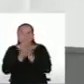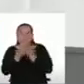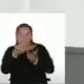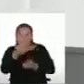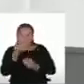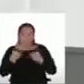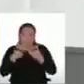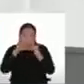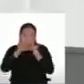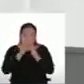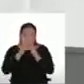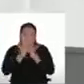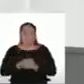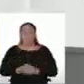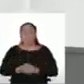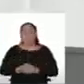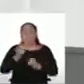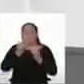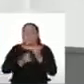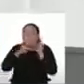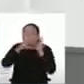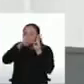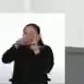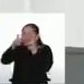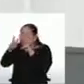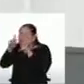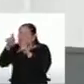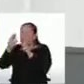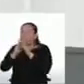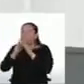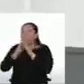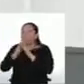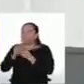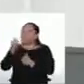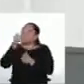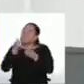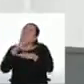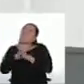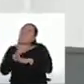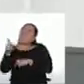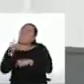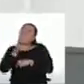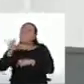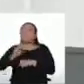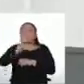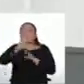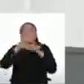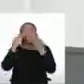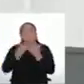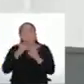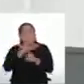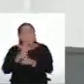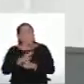por último, observa muy atentamente en casa qué medidas toman tus familiares para el cuidado del agua.